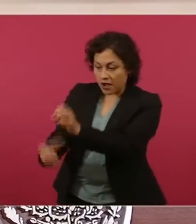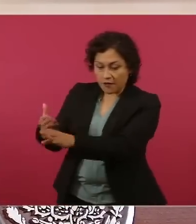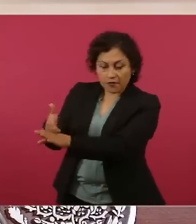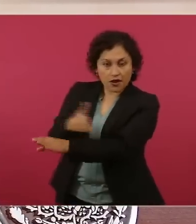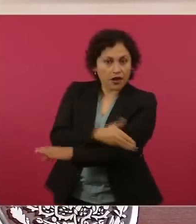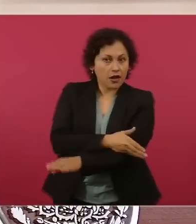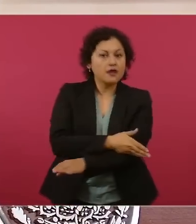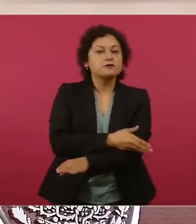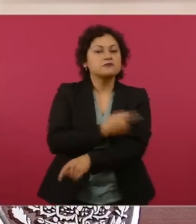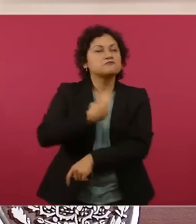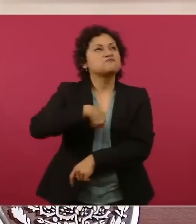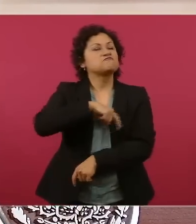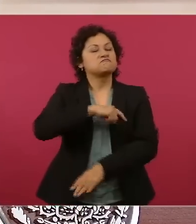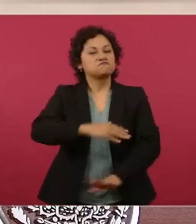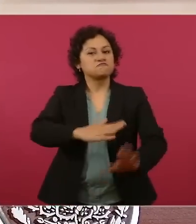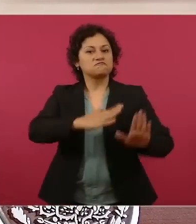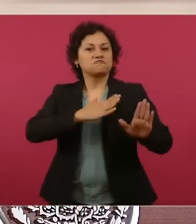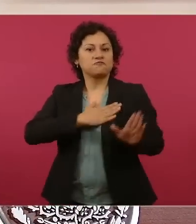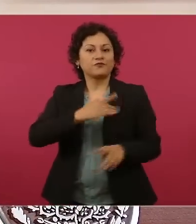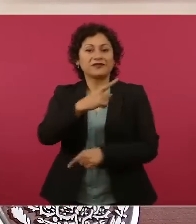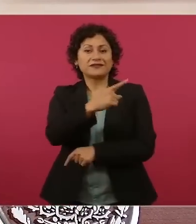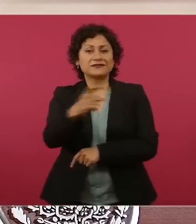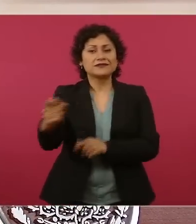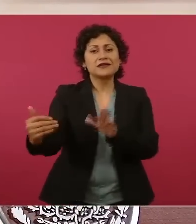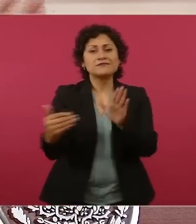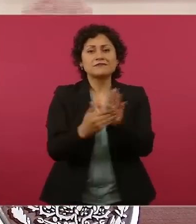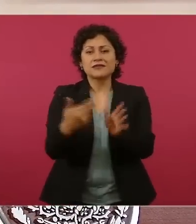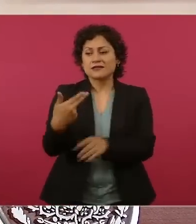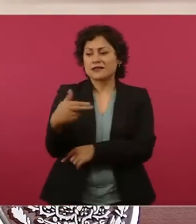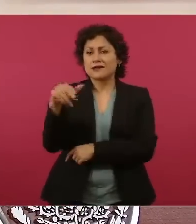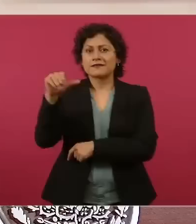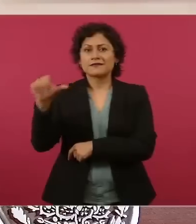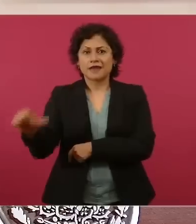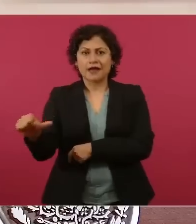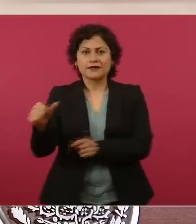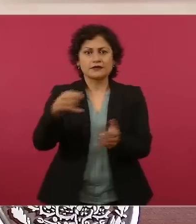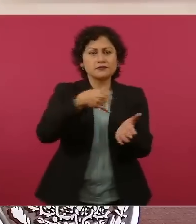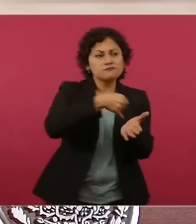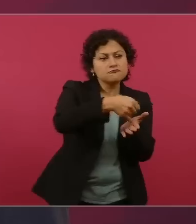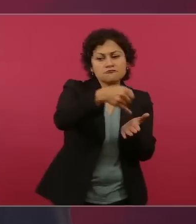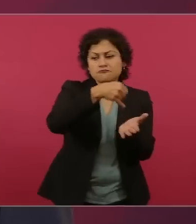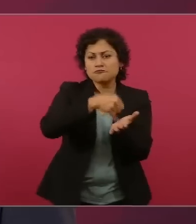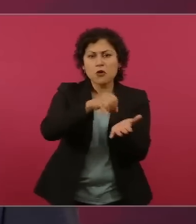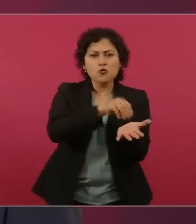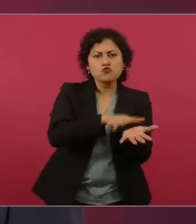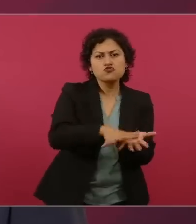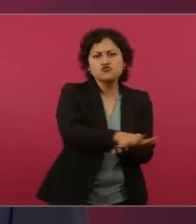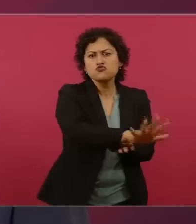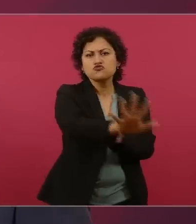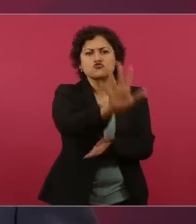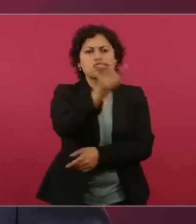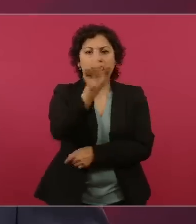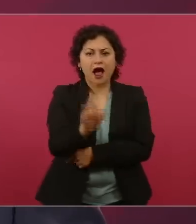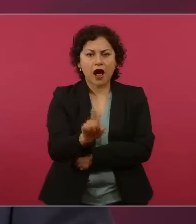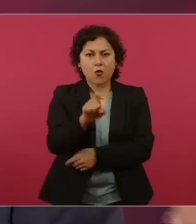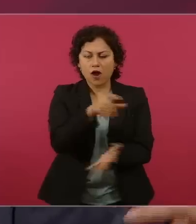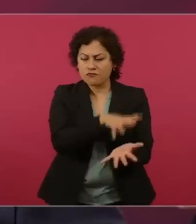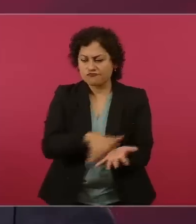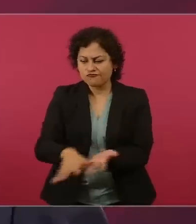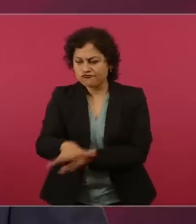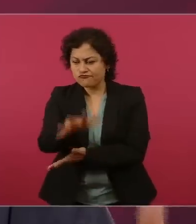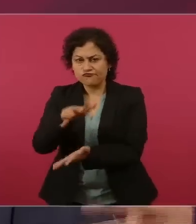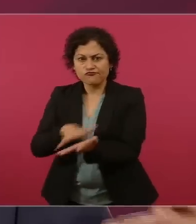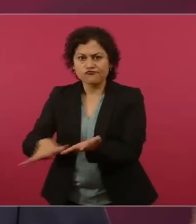100,000 hectáreas de riego. Ese es nuestro propósito. Y estamos